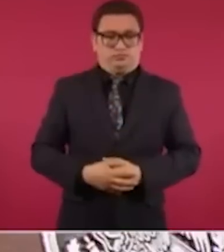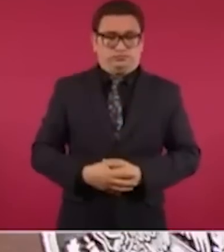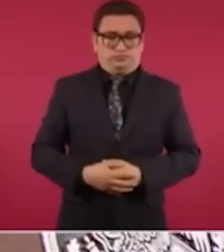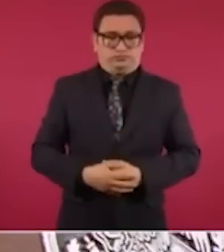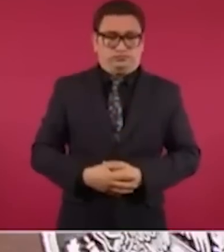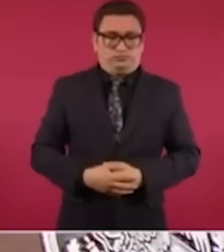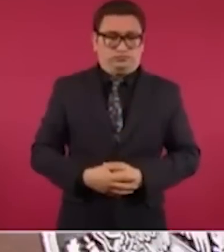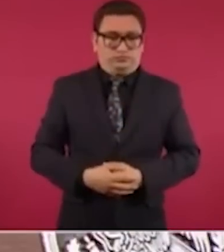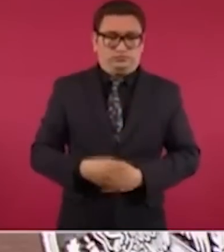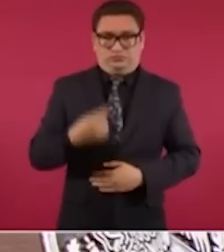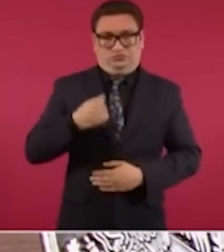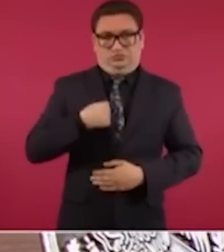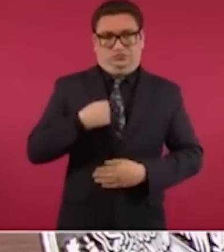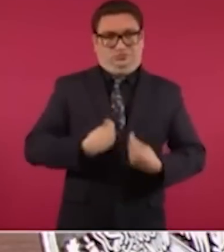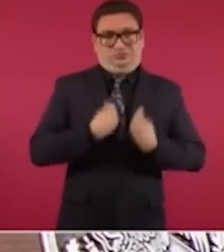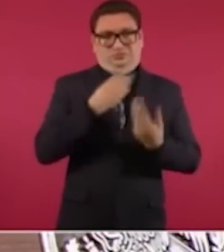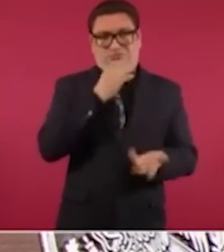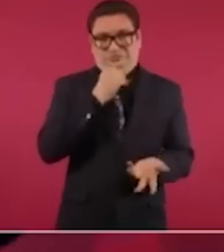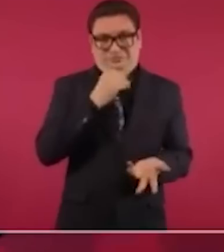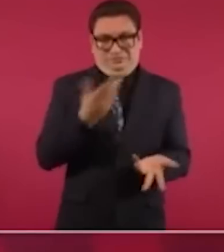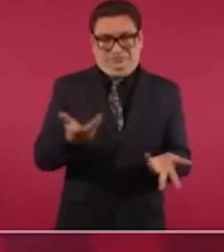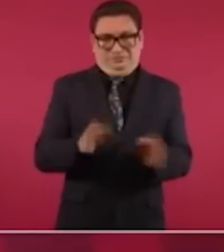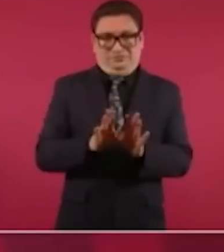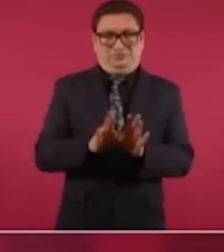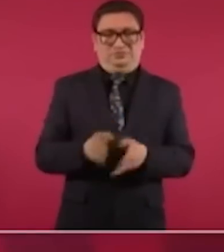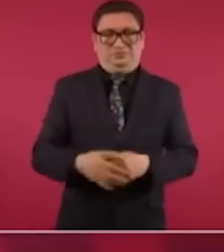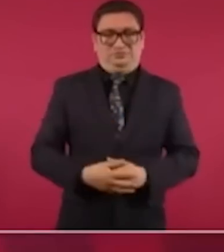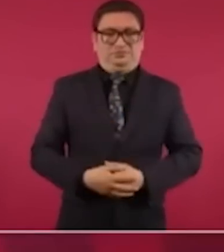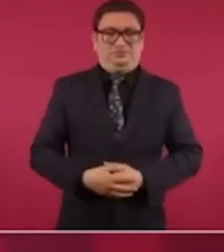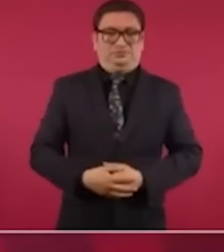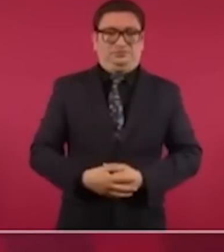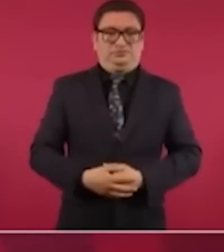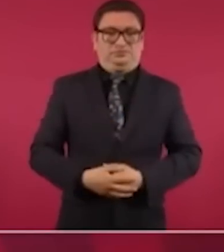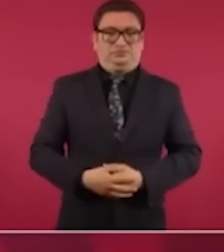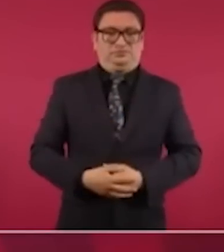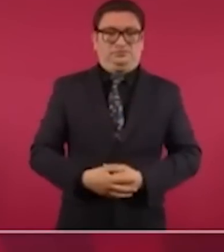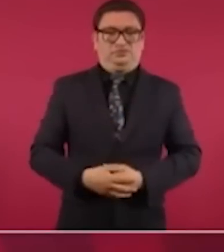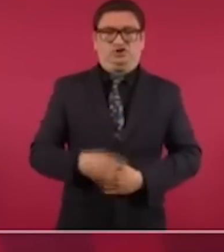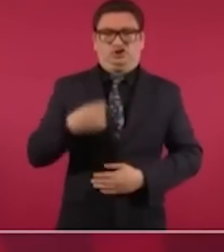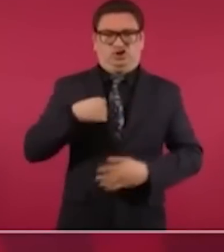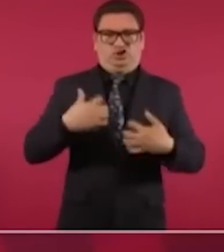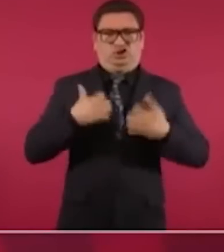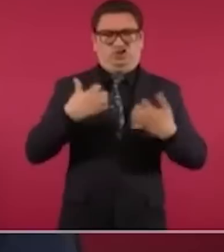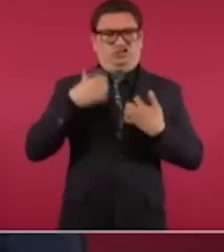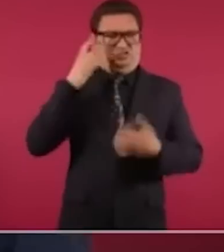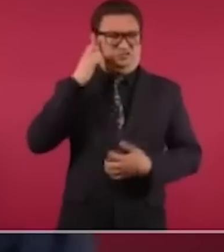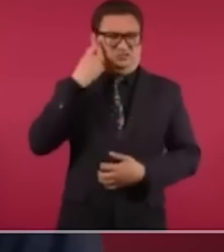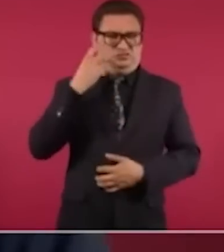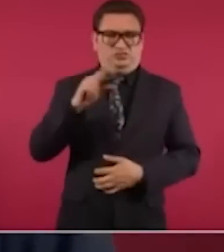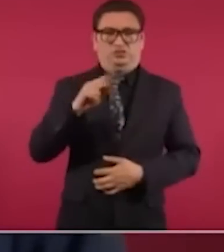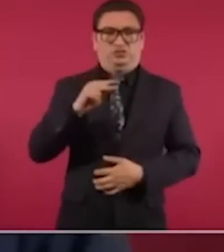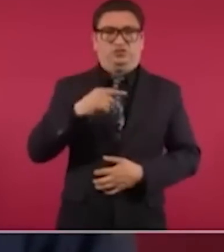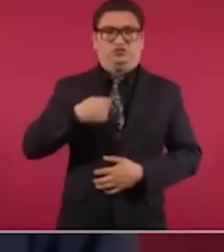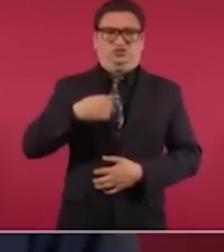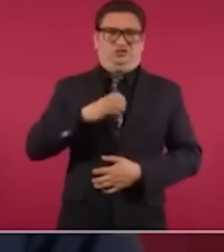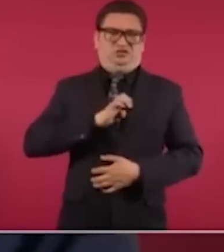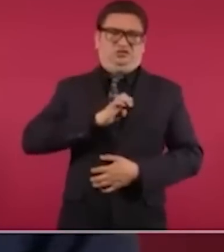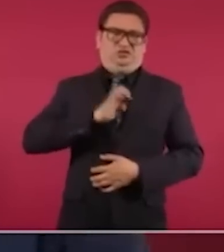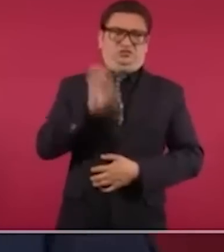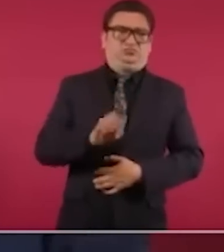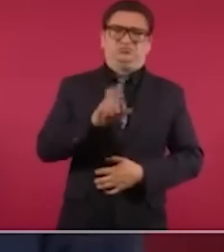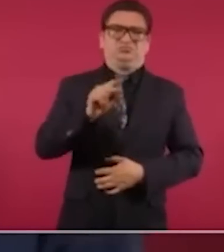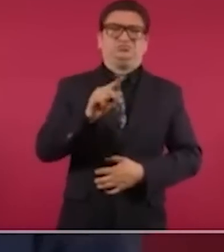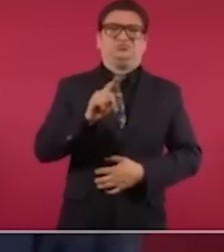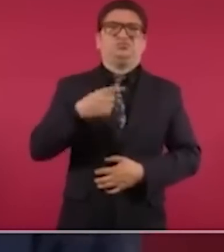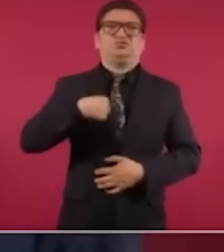pues no podría vivir o sea este no me enojo y mucho menos odio yo